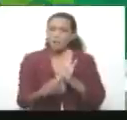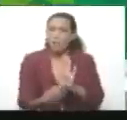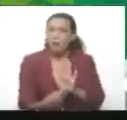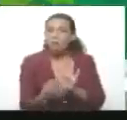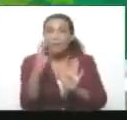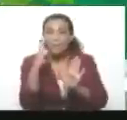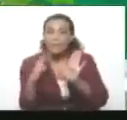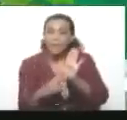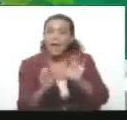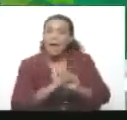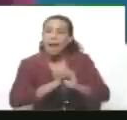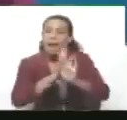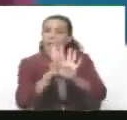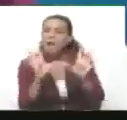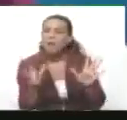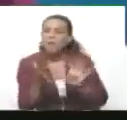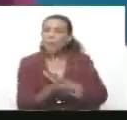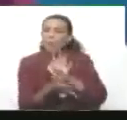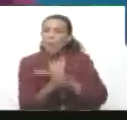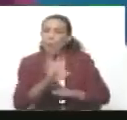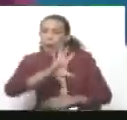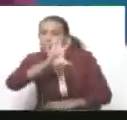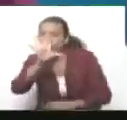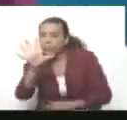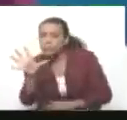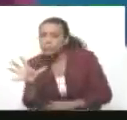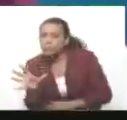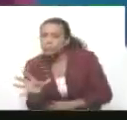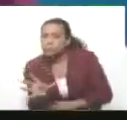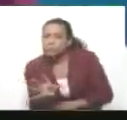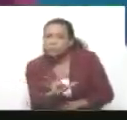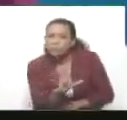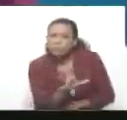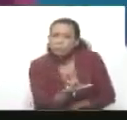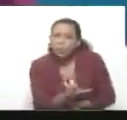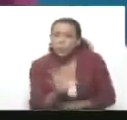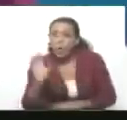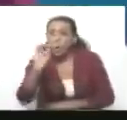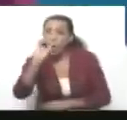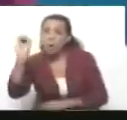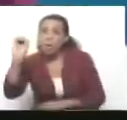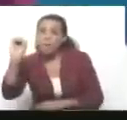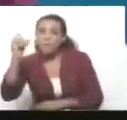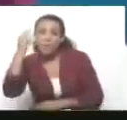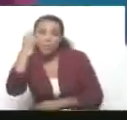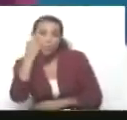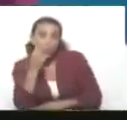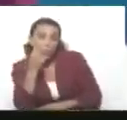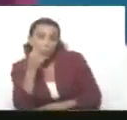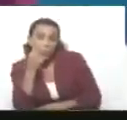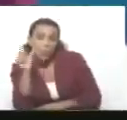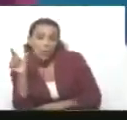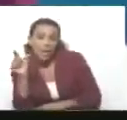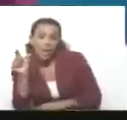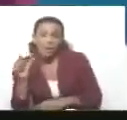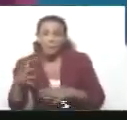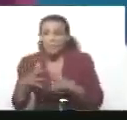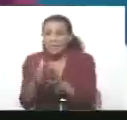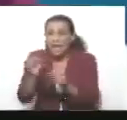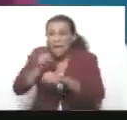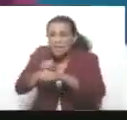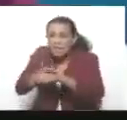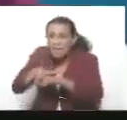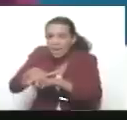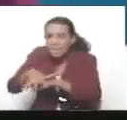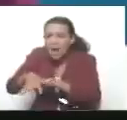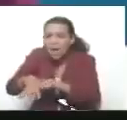pueden ver muy claramente aquí lo que es el Oriente del país lo que es el estado sucre lo que es delta amacuro aquí